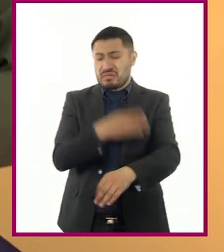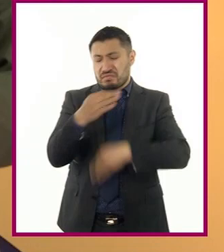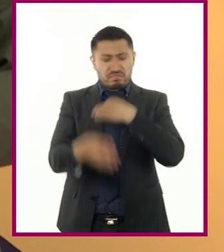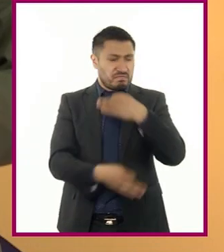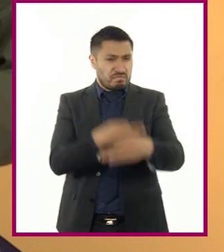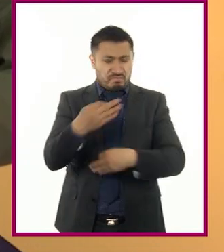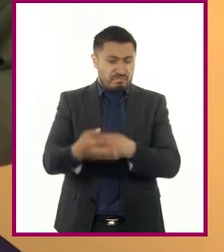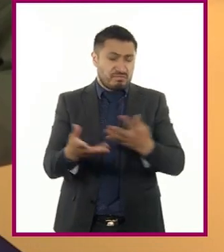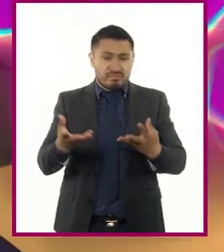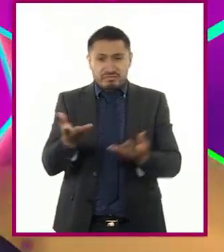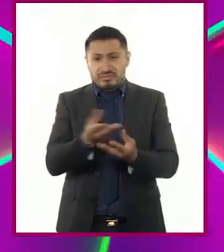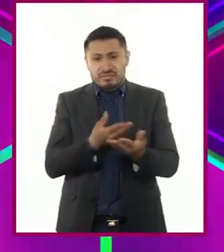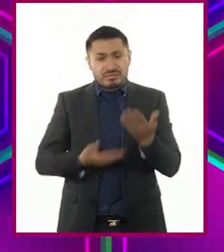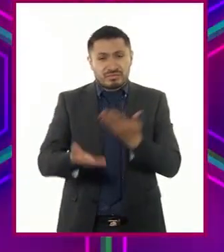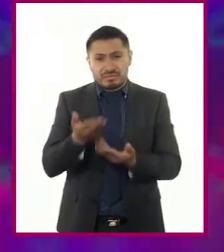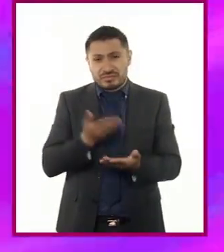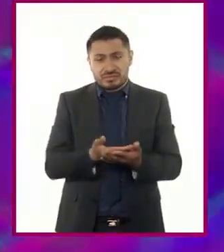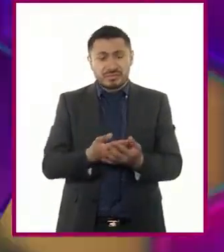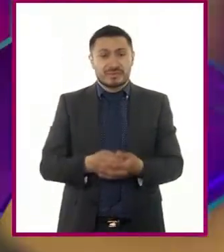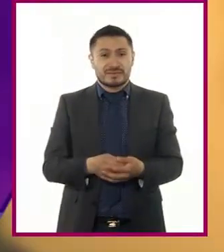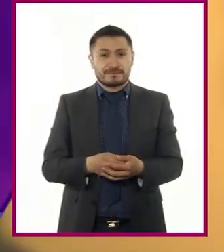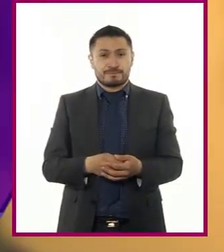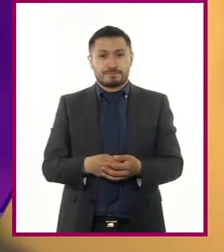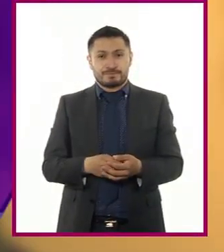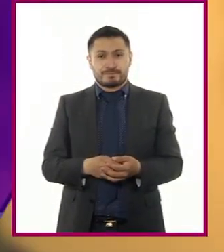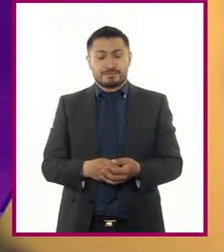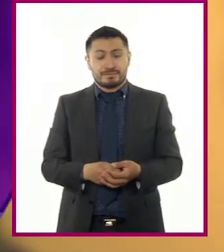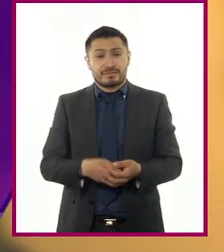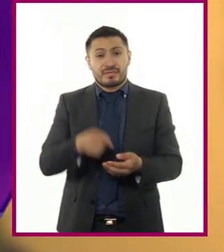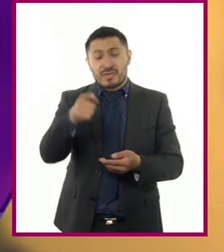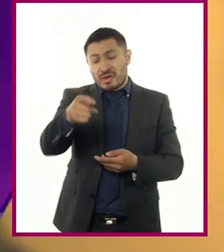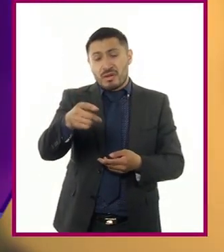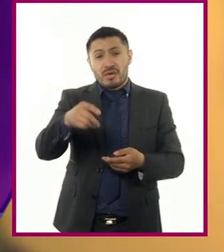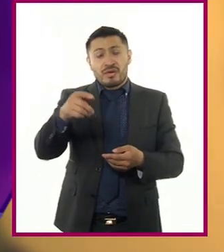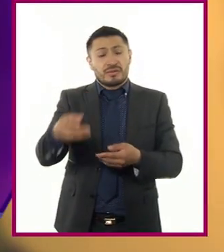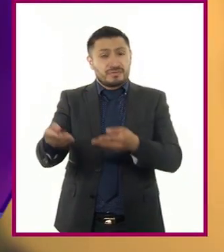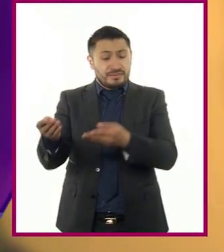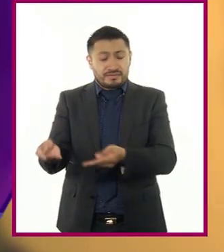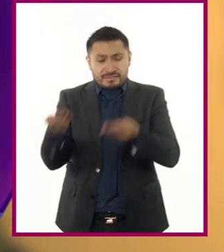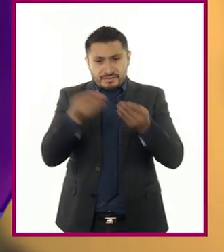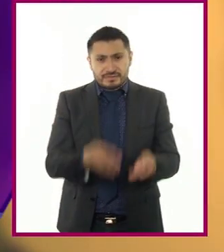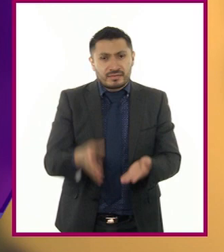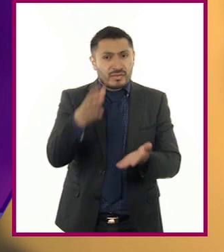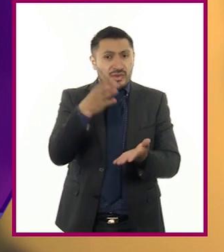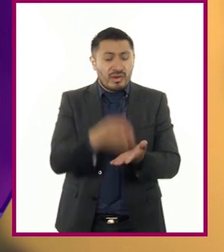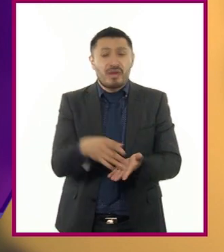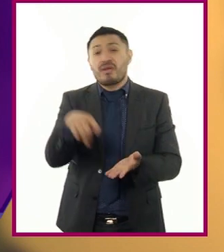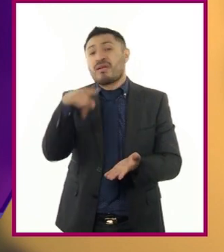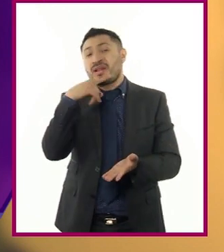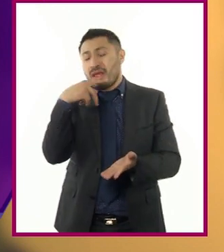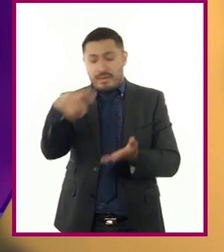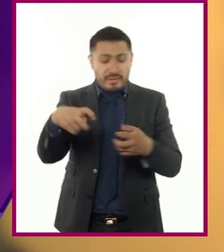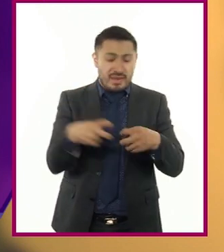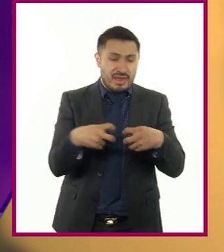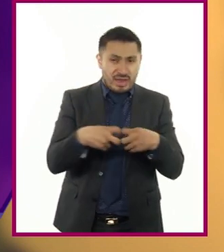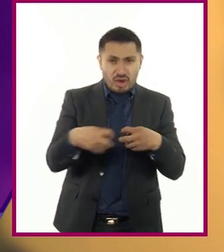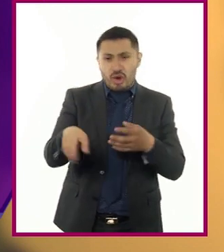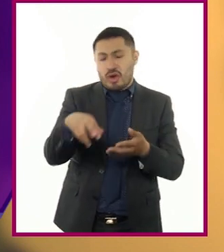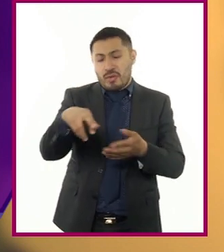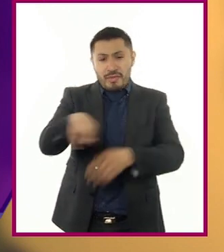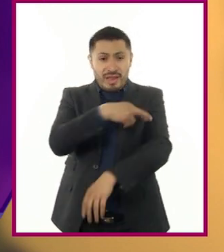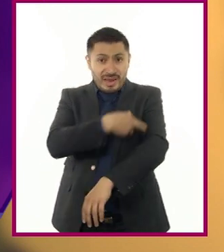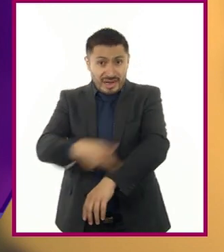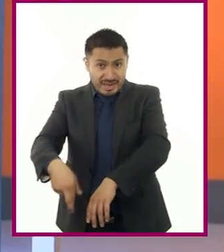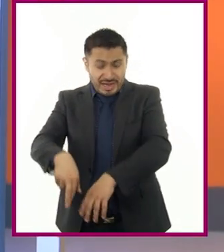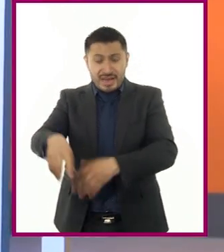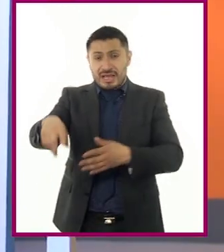compañeros, maestras y maestros. Preparen su cuaderno, lápiz, goma, regla y bolígrafo para